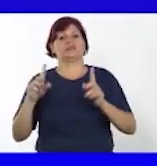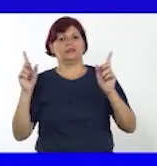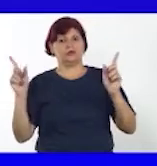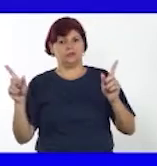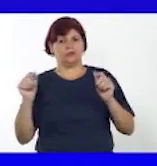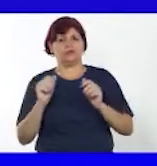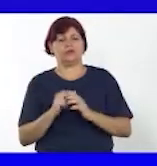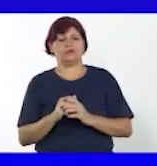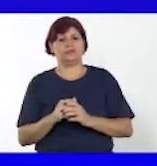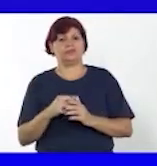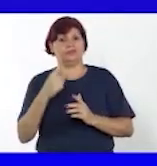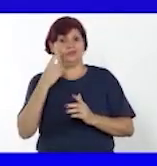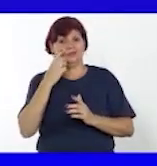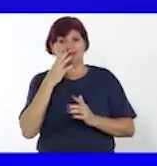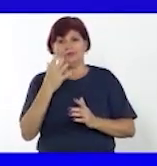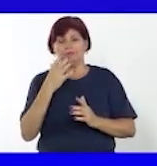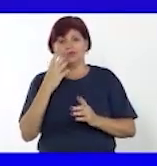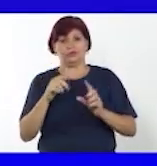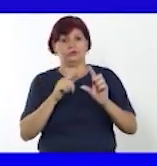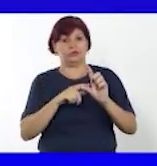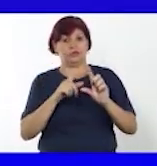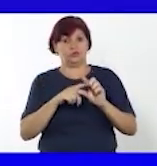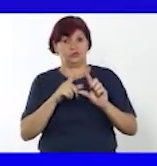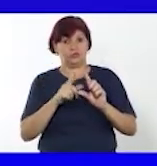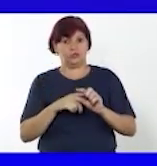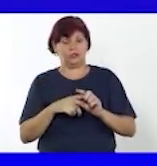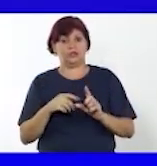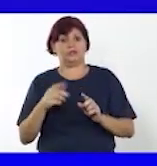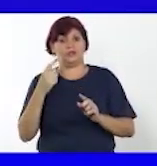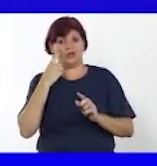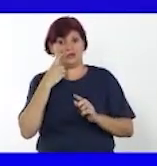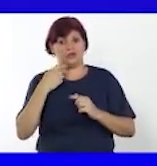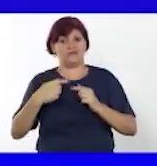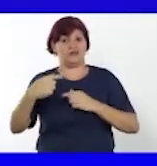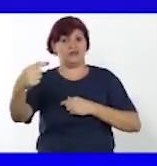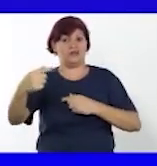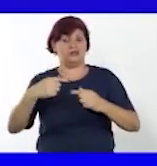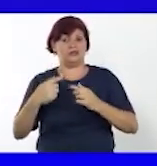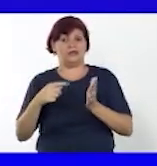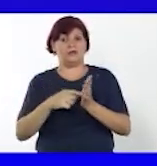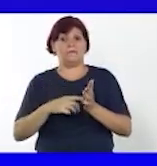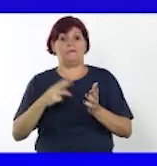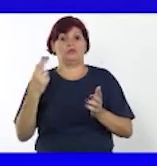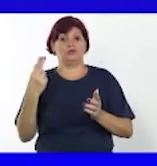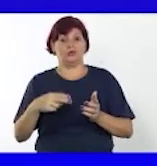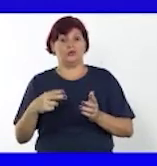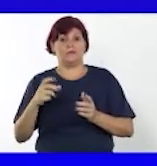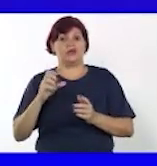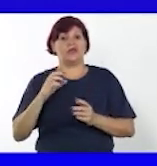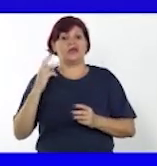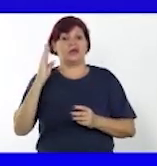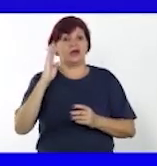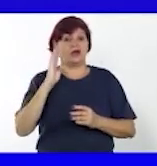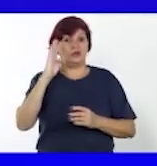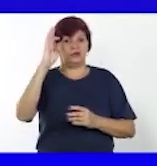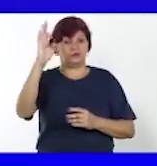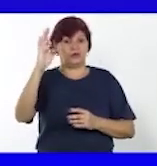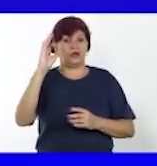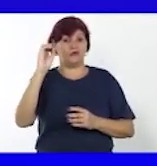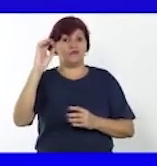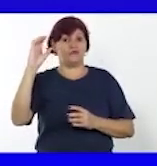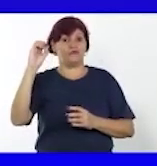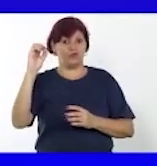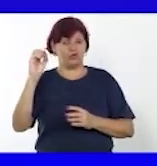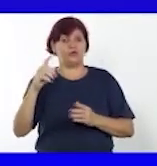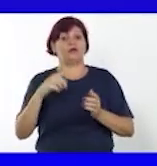geométrico. Hay cuestiones que hay que estar resaltando y que hay que estar destacando. Por ejemplo, la distancia del punto P al foco es lo